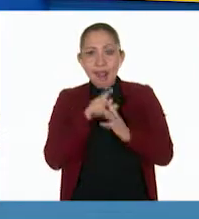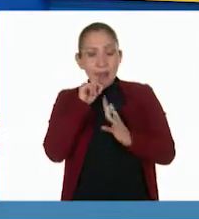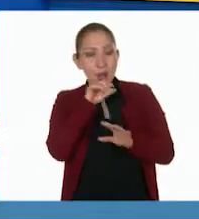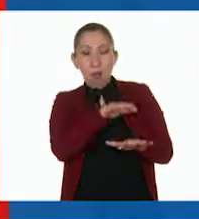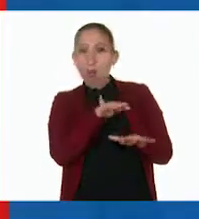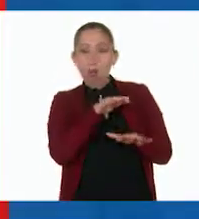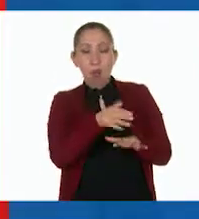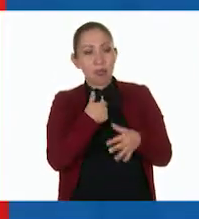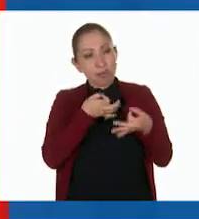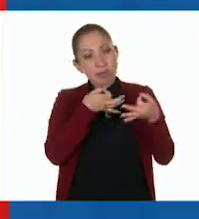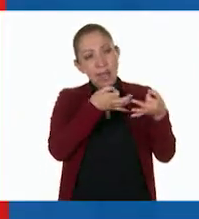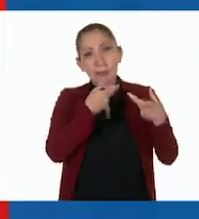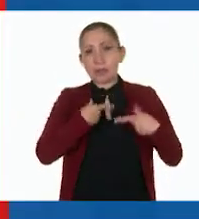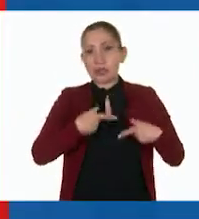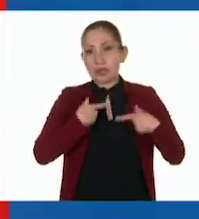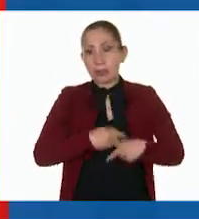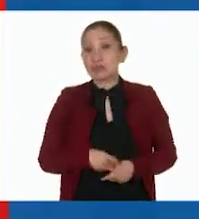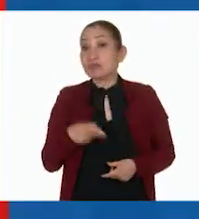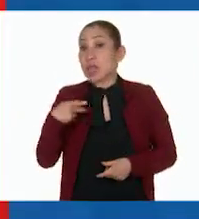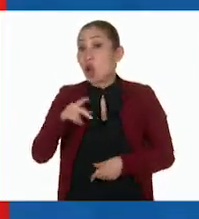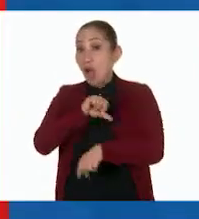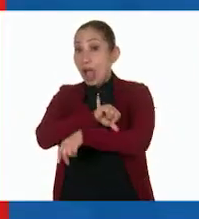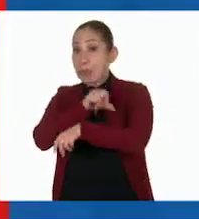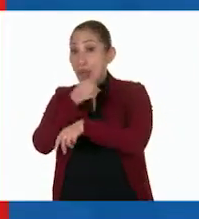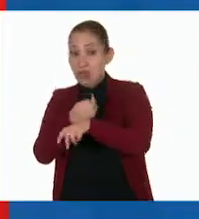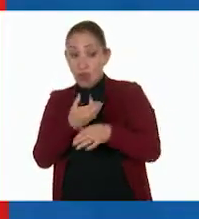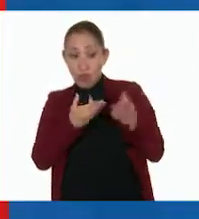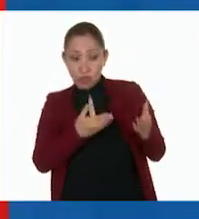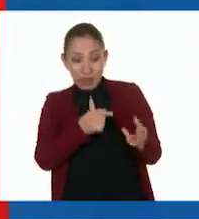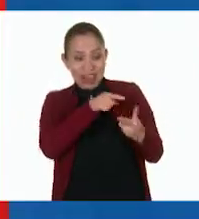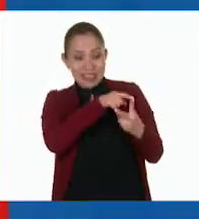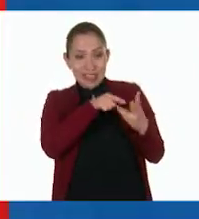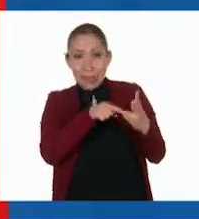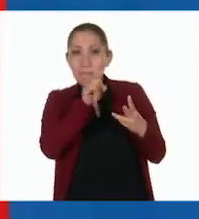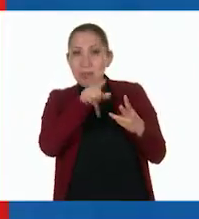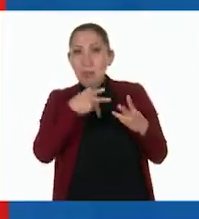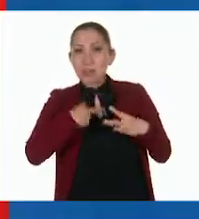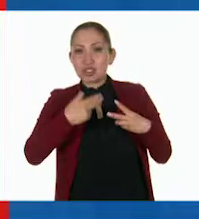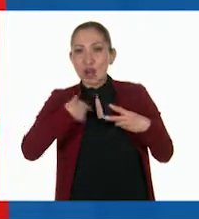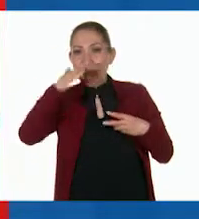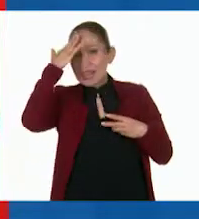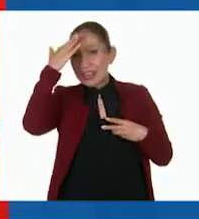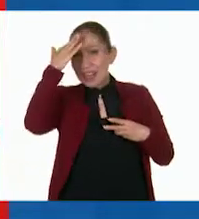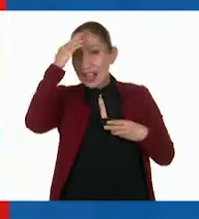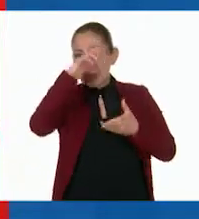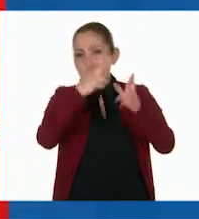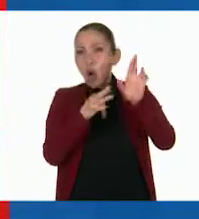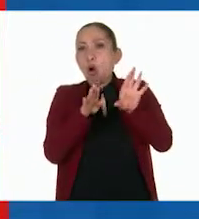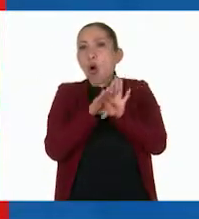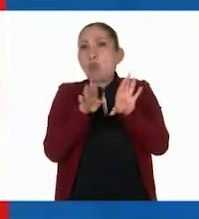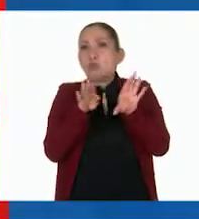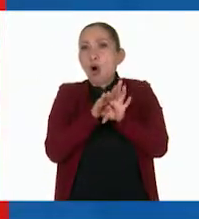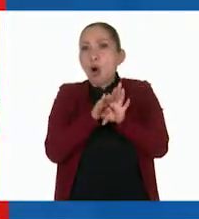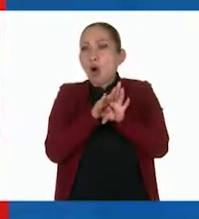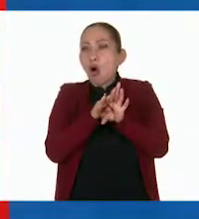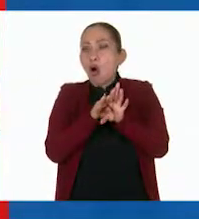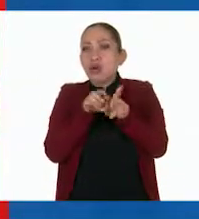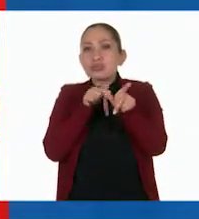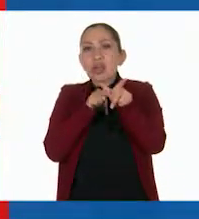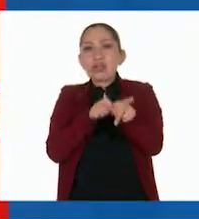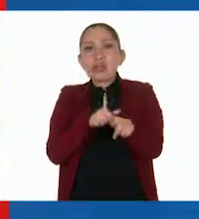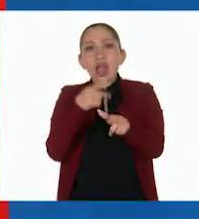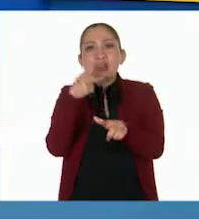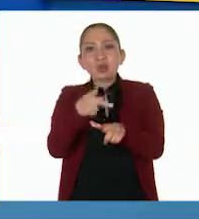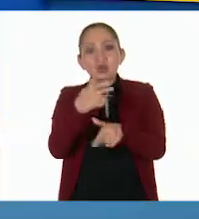carisma. Bueno, pero si Álvaro Obregón era uno de los caudillos revolucionarios, ¿cómo iba a lograr darle continuidad a